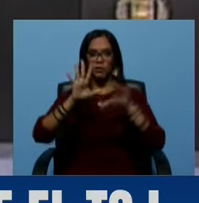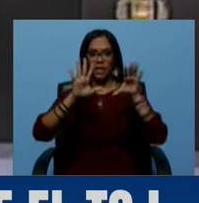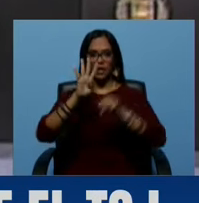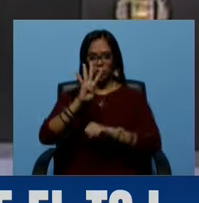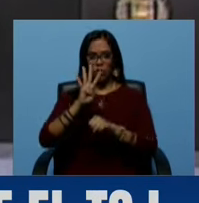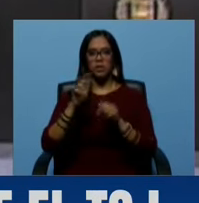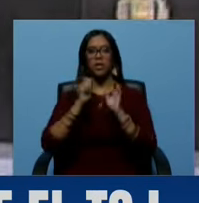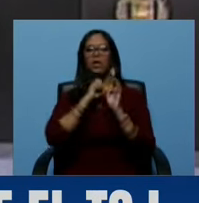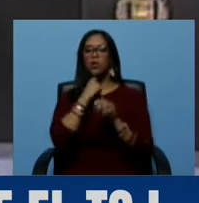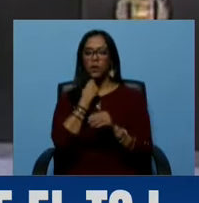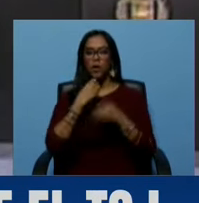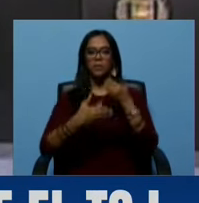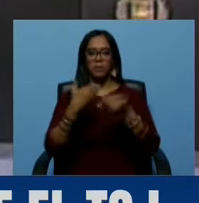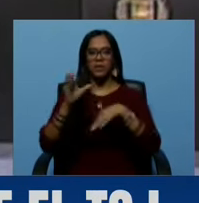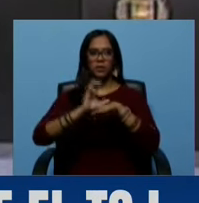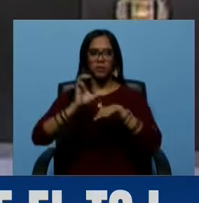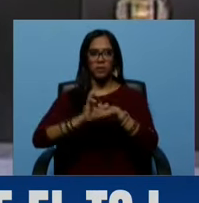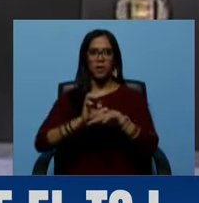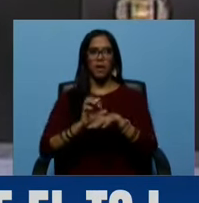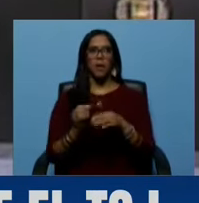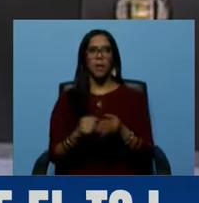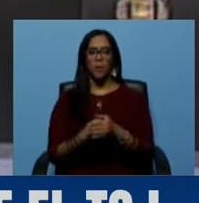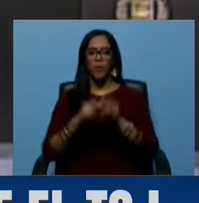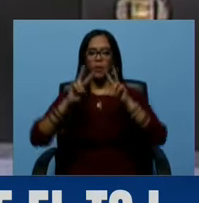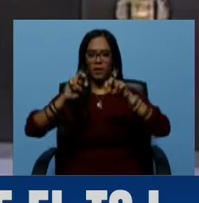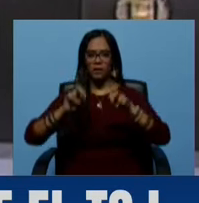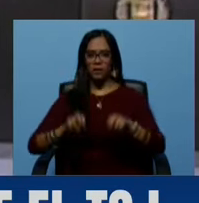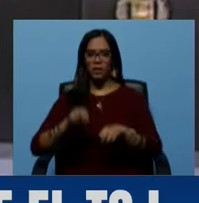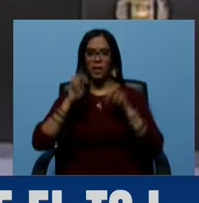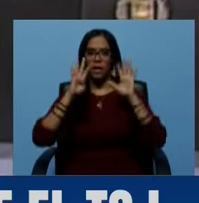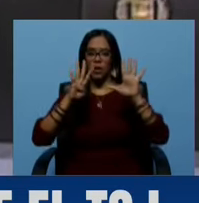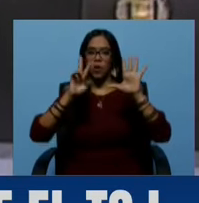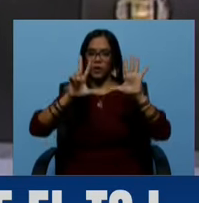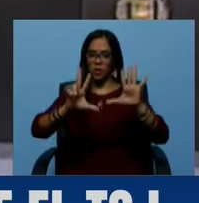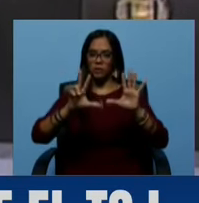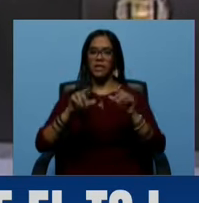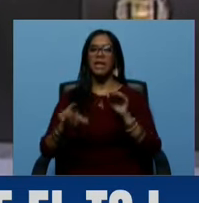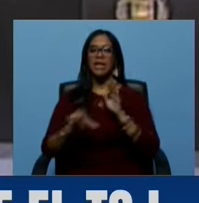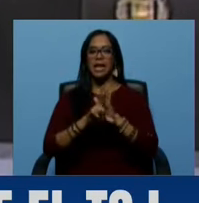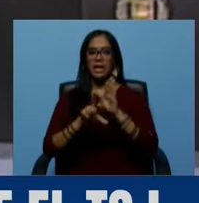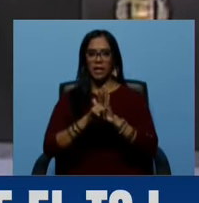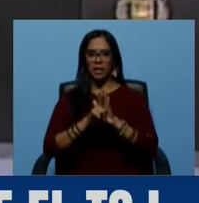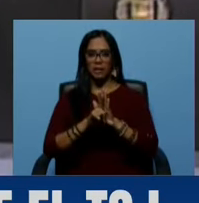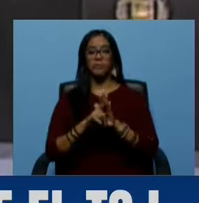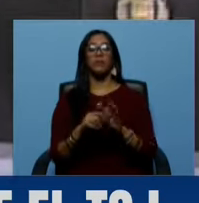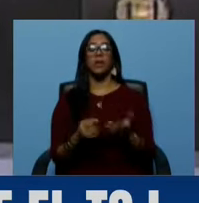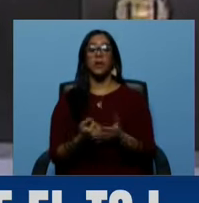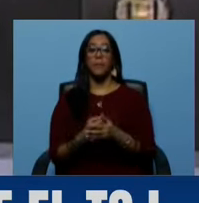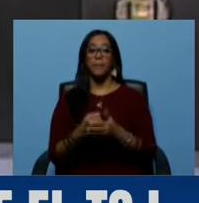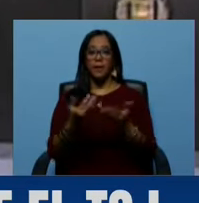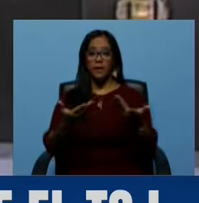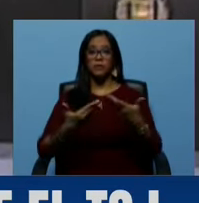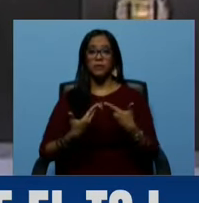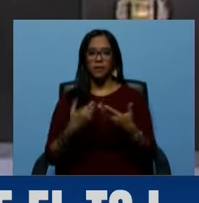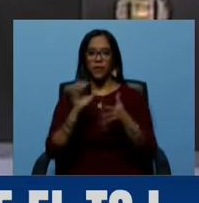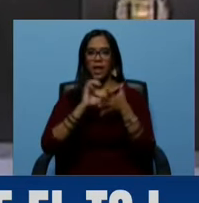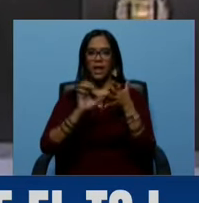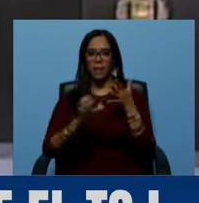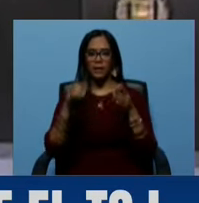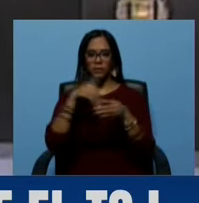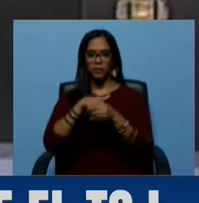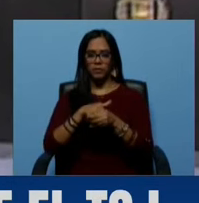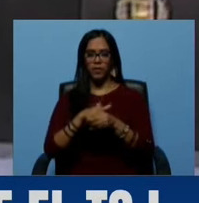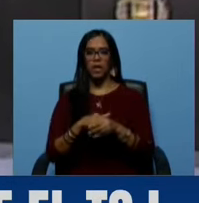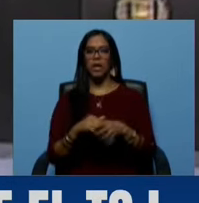de Procedimiento Civil aplicable por remisión del 98 de la referida Ley Orgánica, a los fines de recibir los instrumentos electorales que se